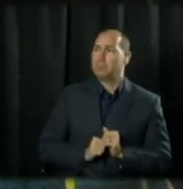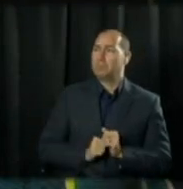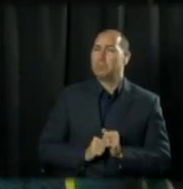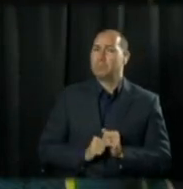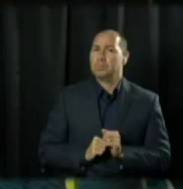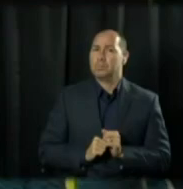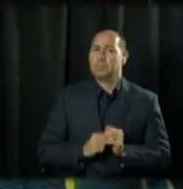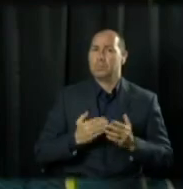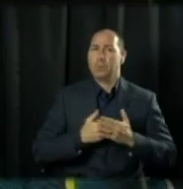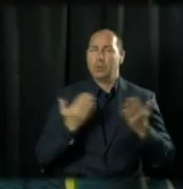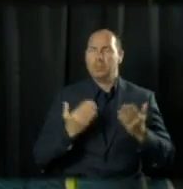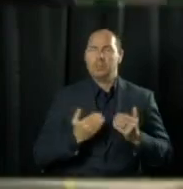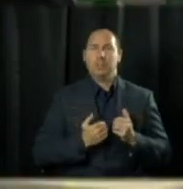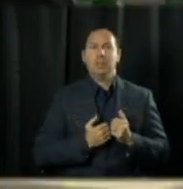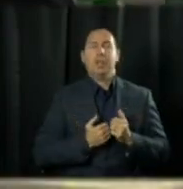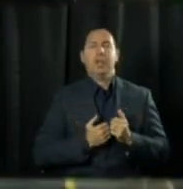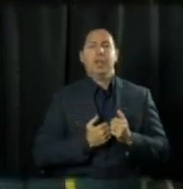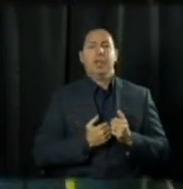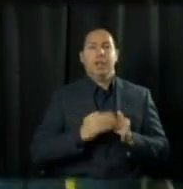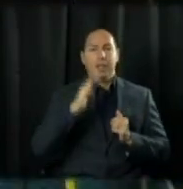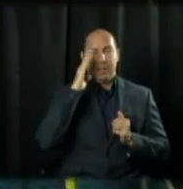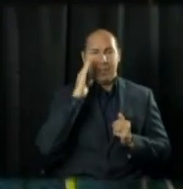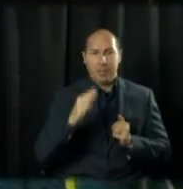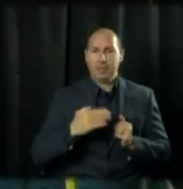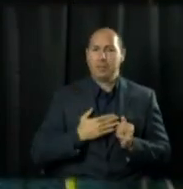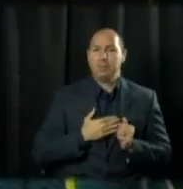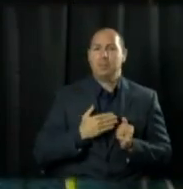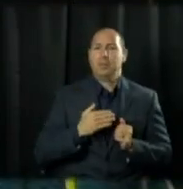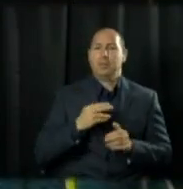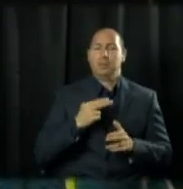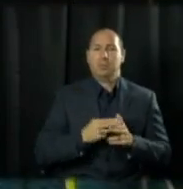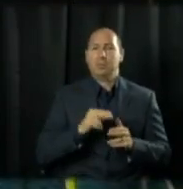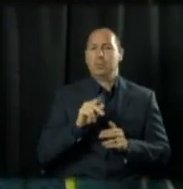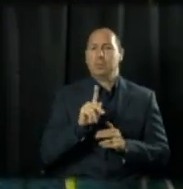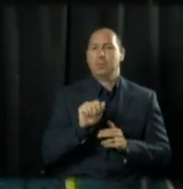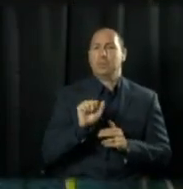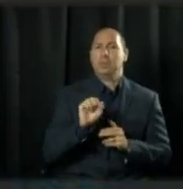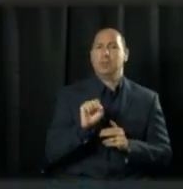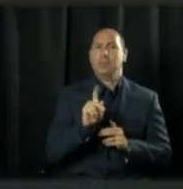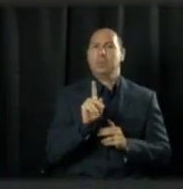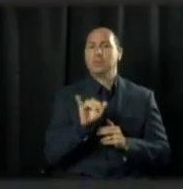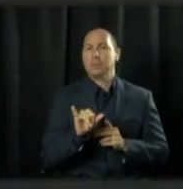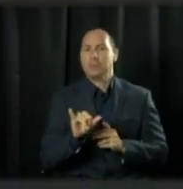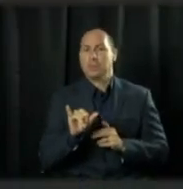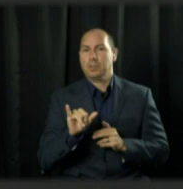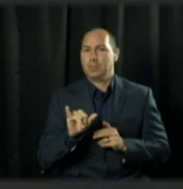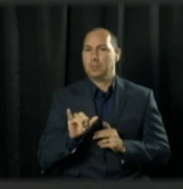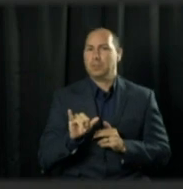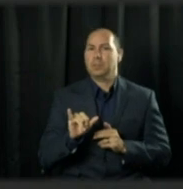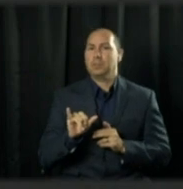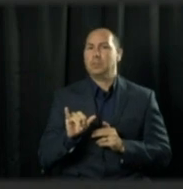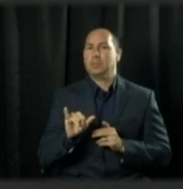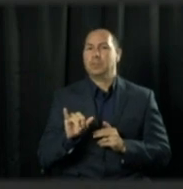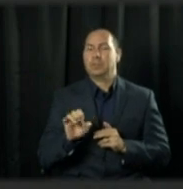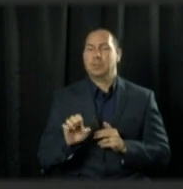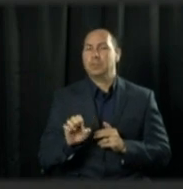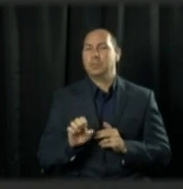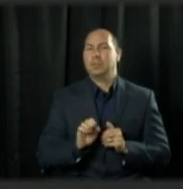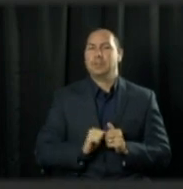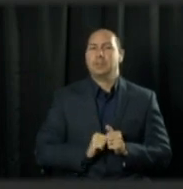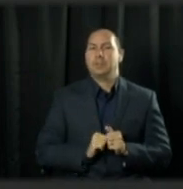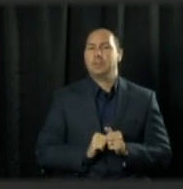¿Nadie? Hola, este es Michelle Kasky de la Bloomberg News. ¿Me pueden escuchar? Adelante, Michelle.